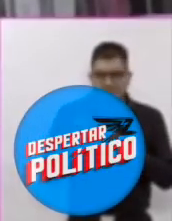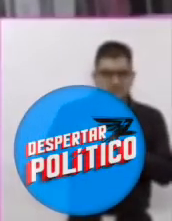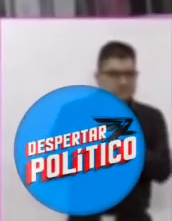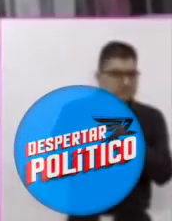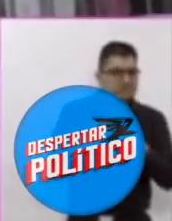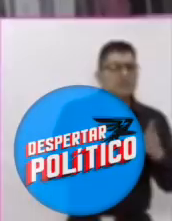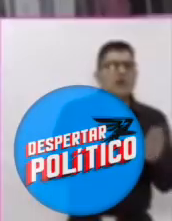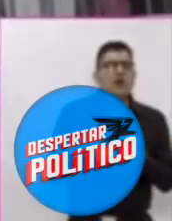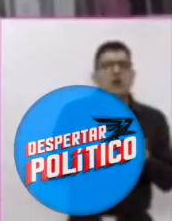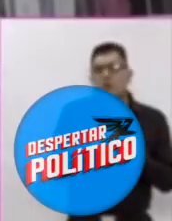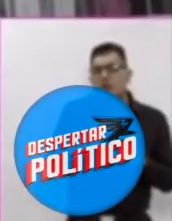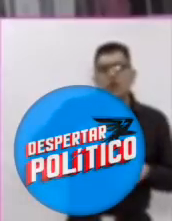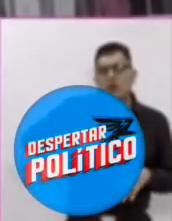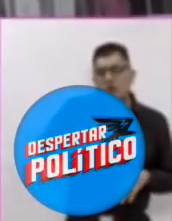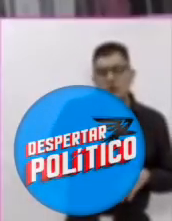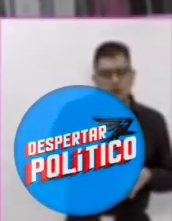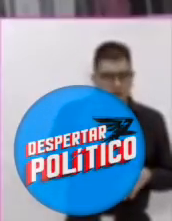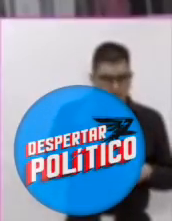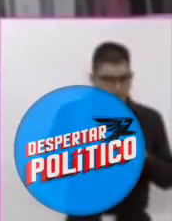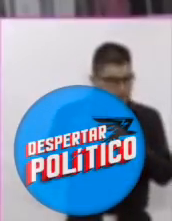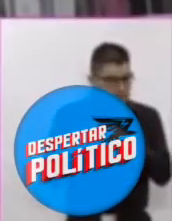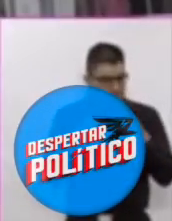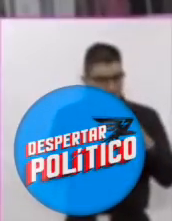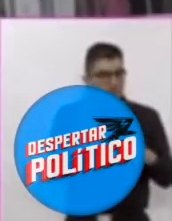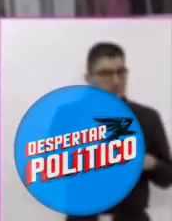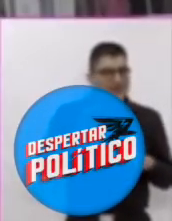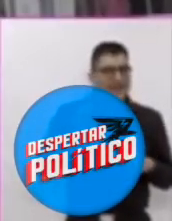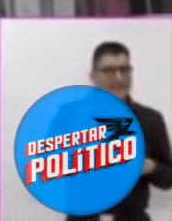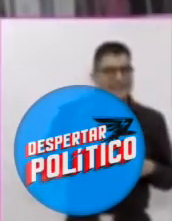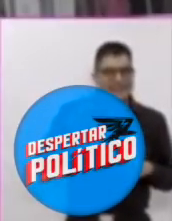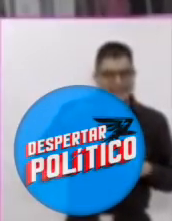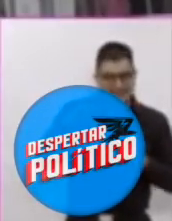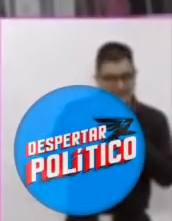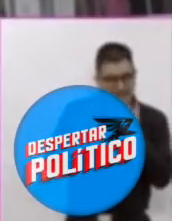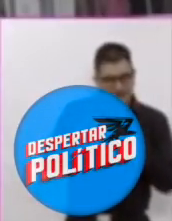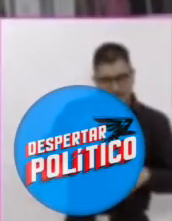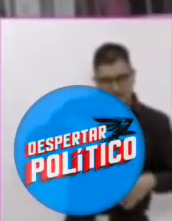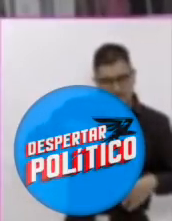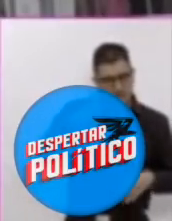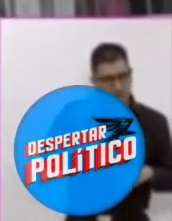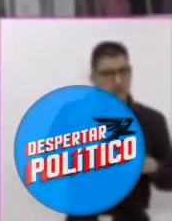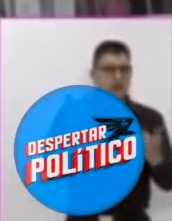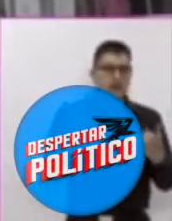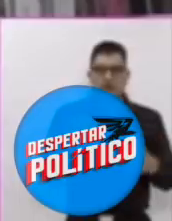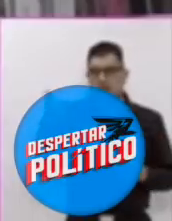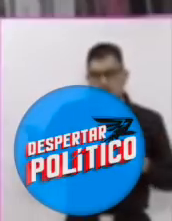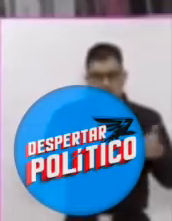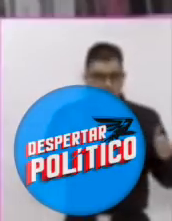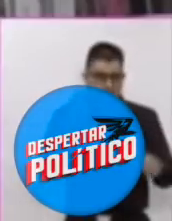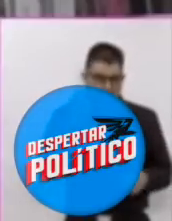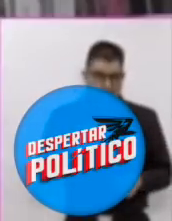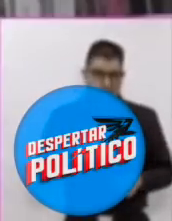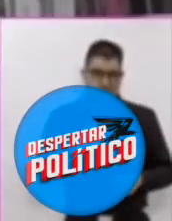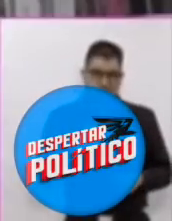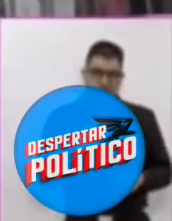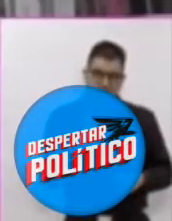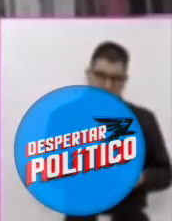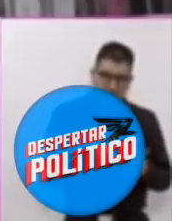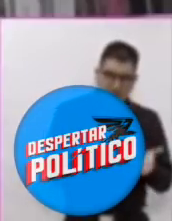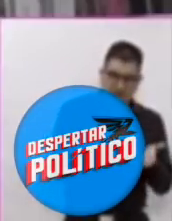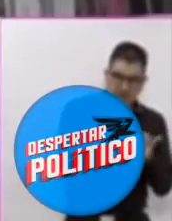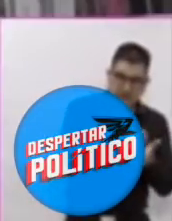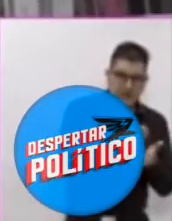la distinción que hace una consejera dania y que quiere a cada quien va a valorar el términos para tener como acreditada